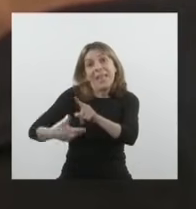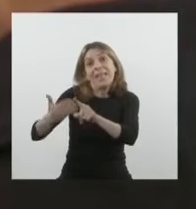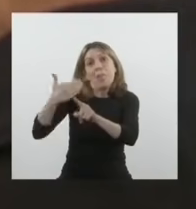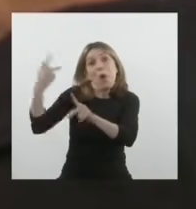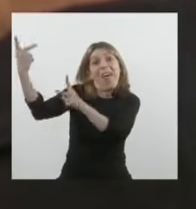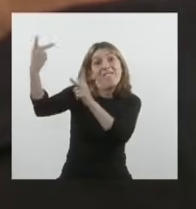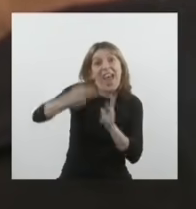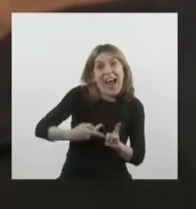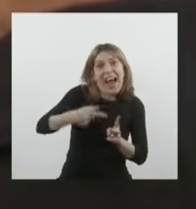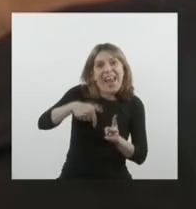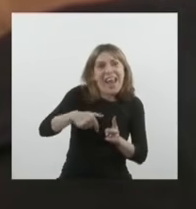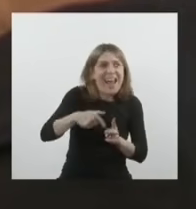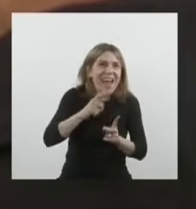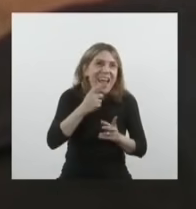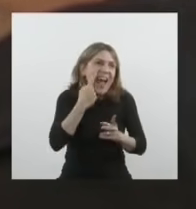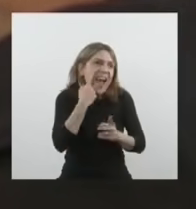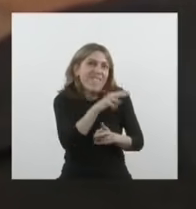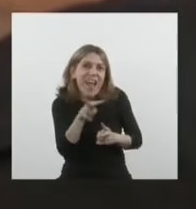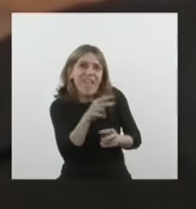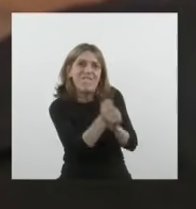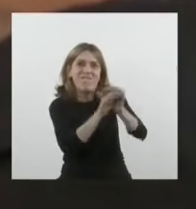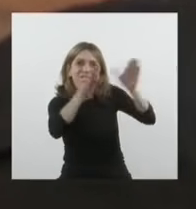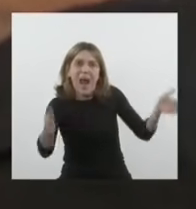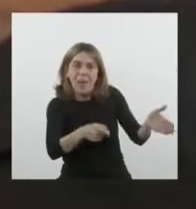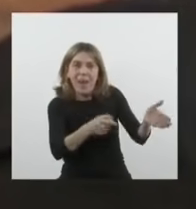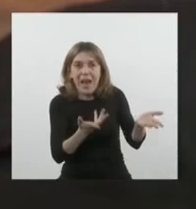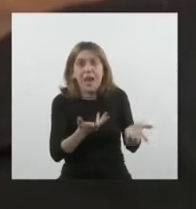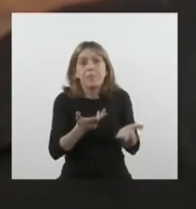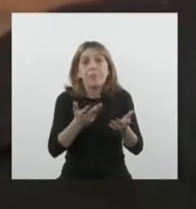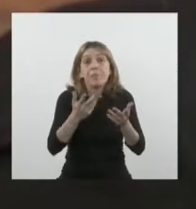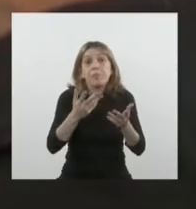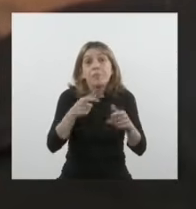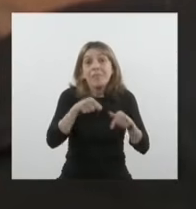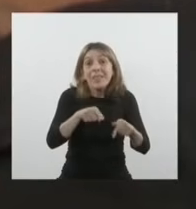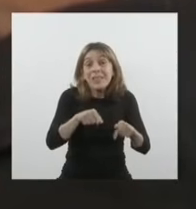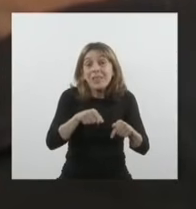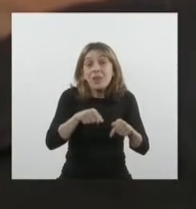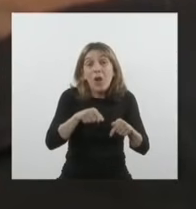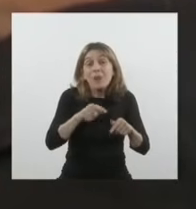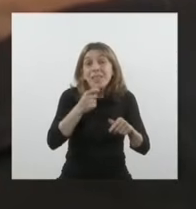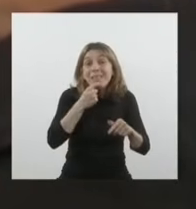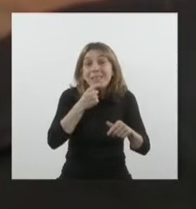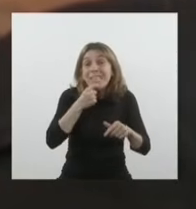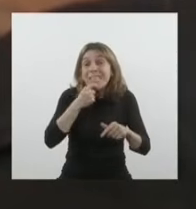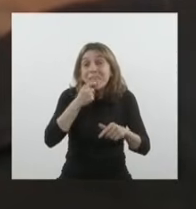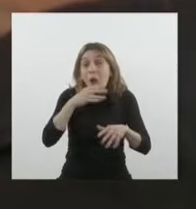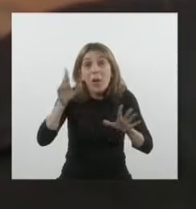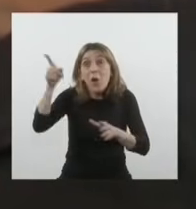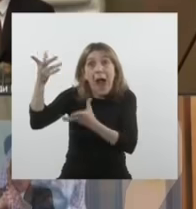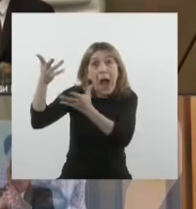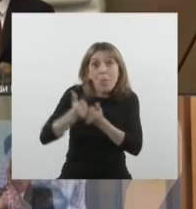algún día en nuestra fábrica y todo eso sería imposible sin el centro de apoyo personal